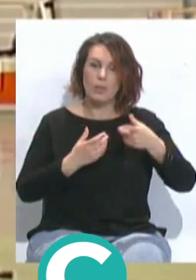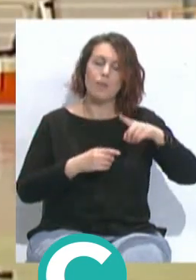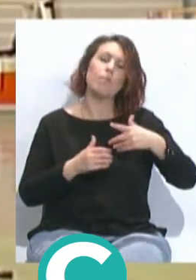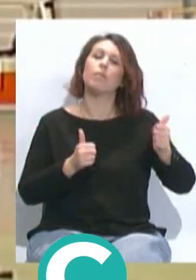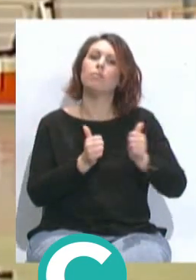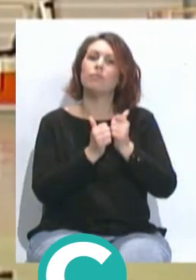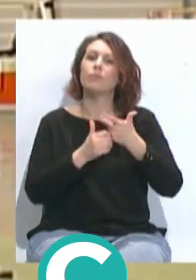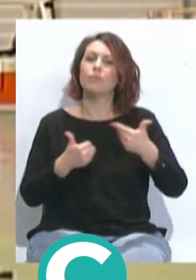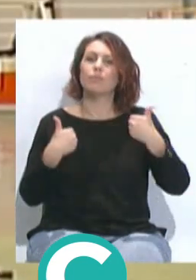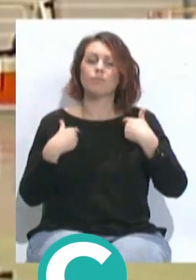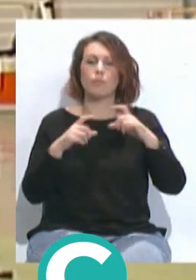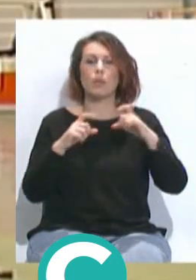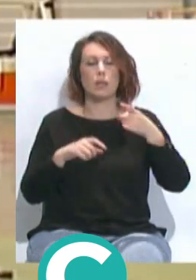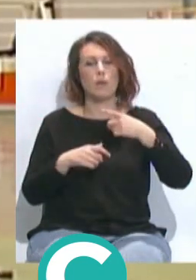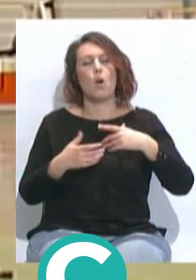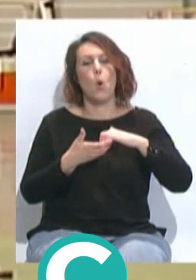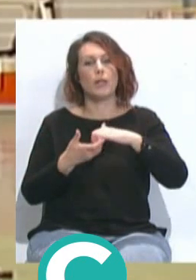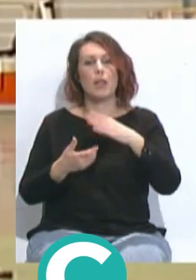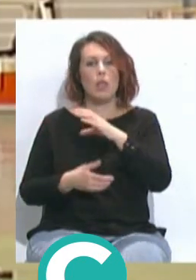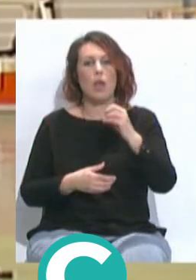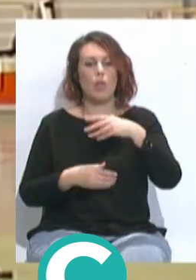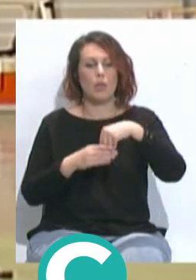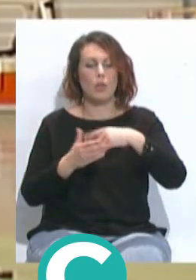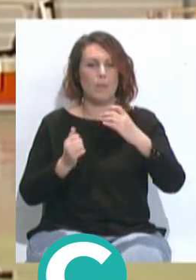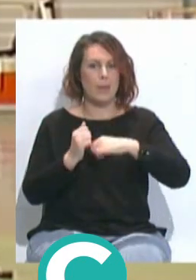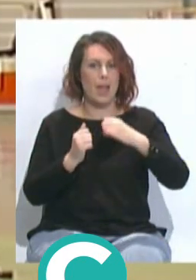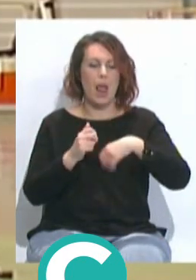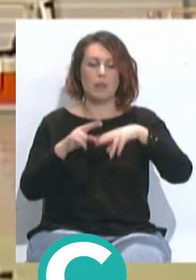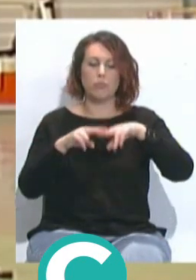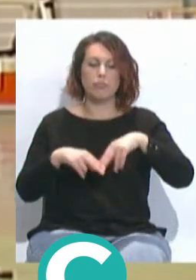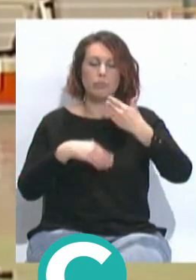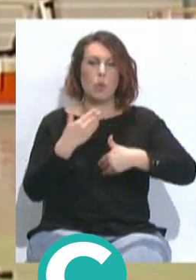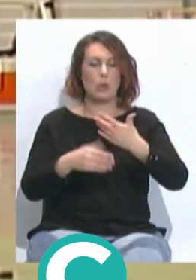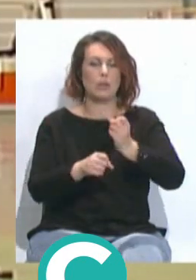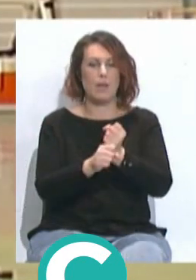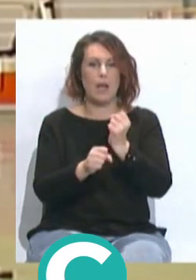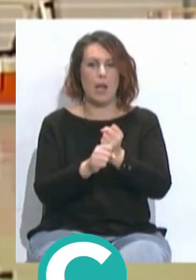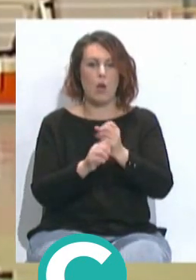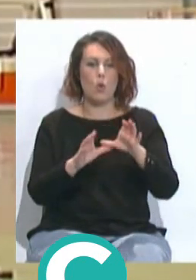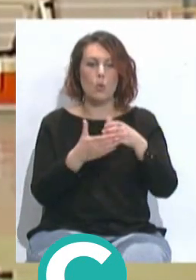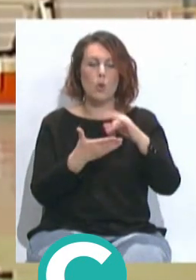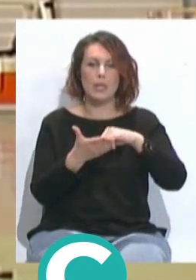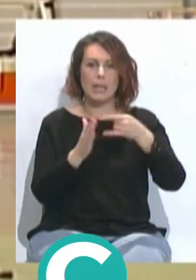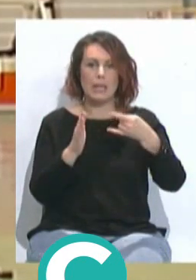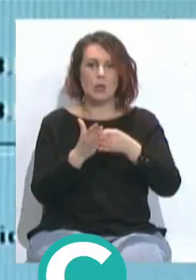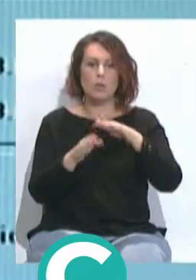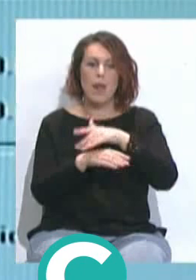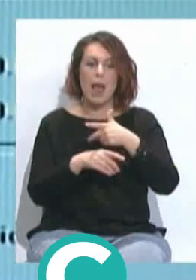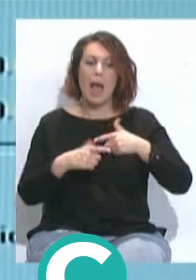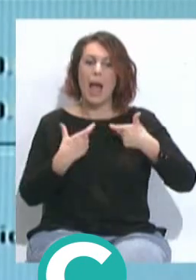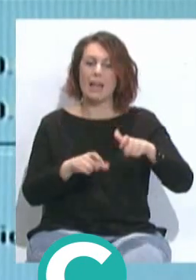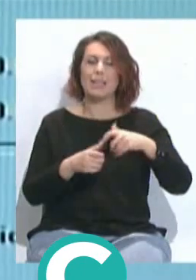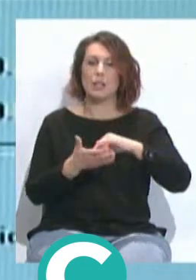representantes de la compañía IDUGT y Comisiones Obreras del Metal, han revisado el progreso de los trabajos de los grupos técnicos para las áreas